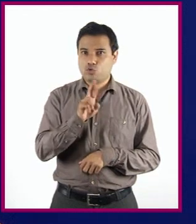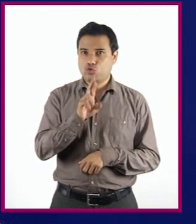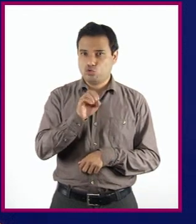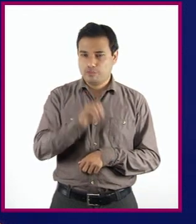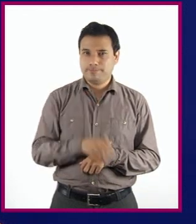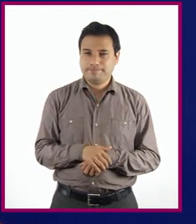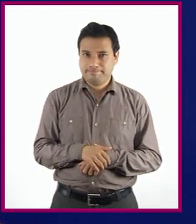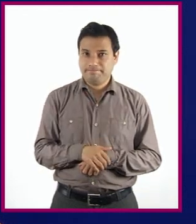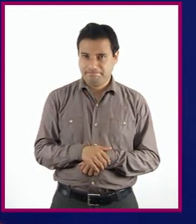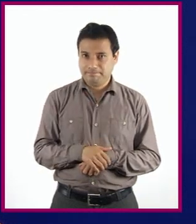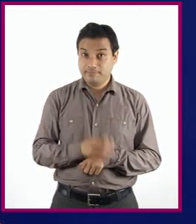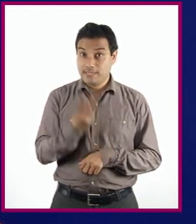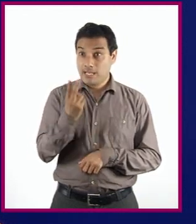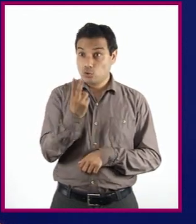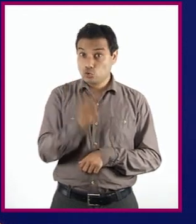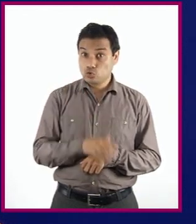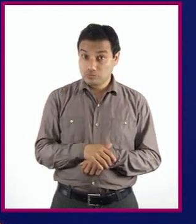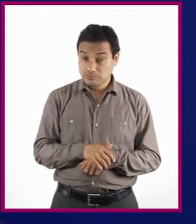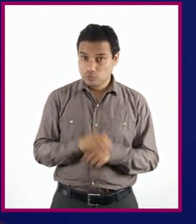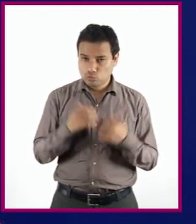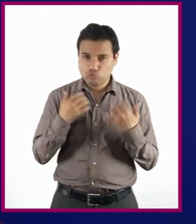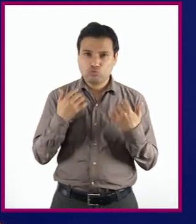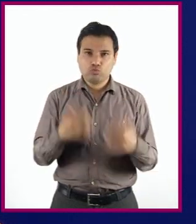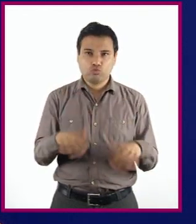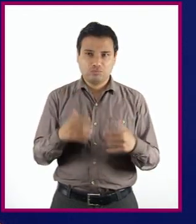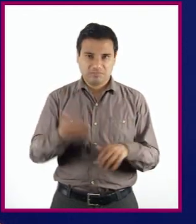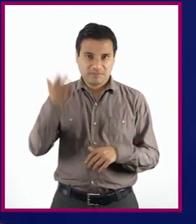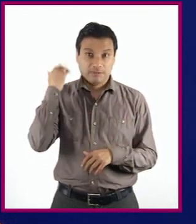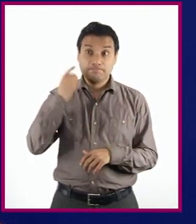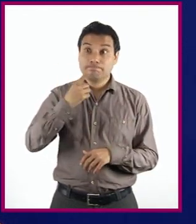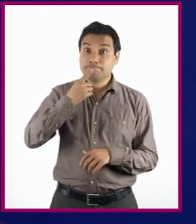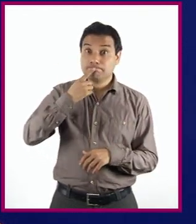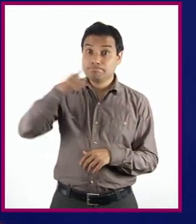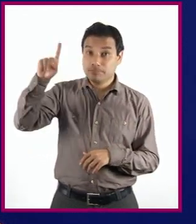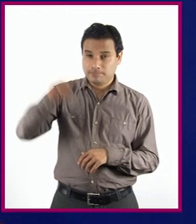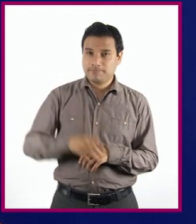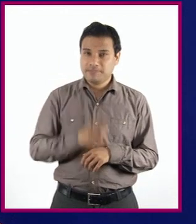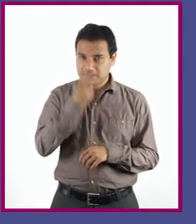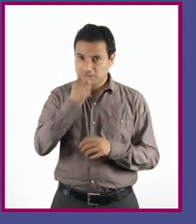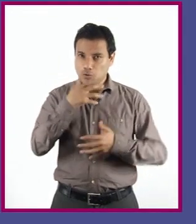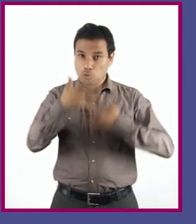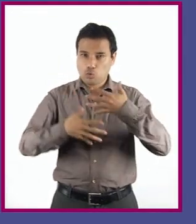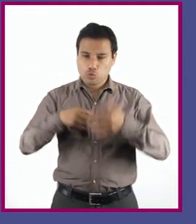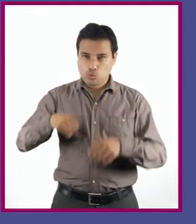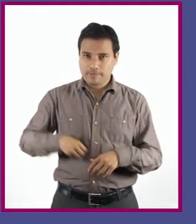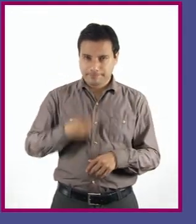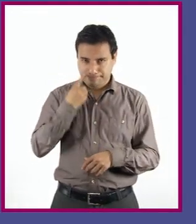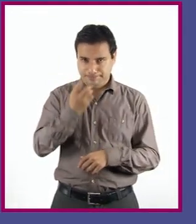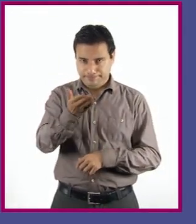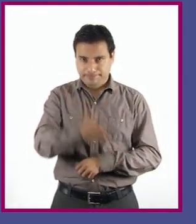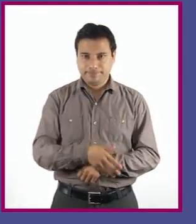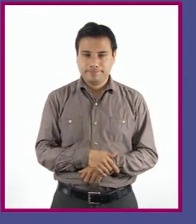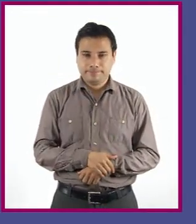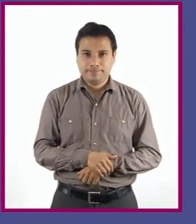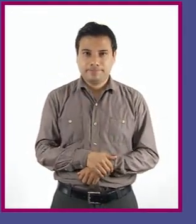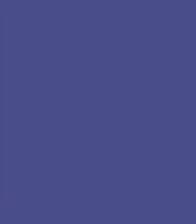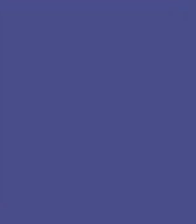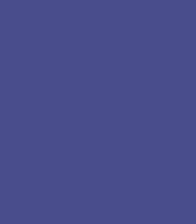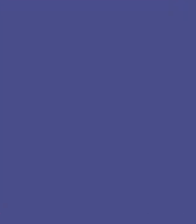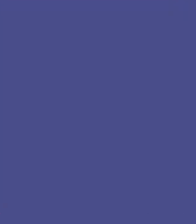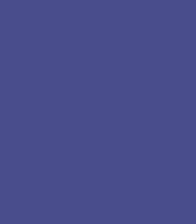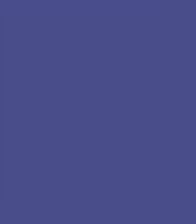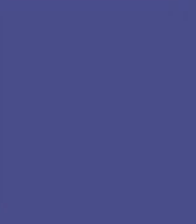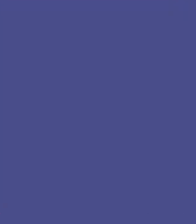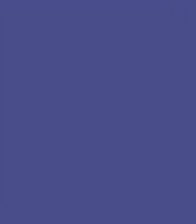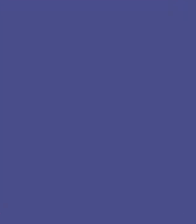Ambos, además, fueron acusados en algún momento de estar implicados en los disturbios. De Cardosa y Aragón se dijo en concreto